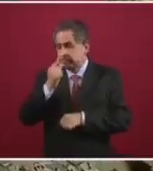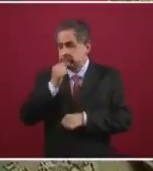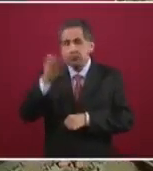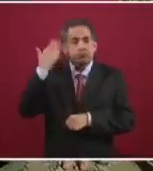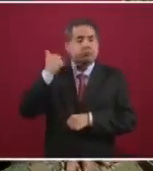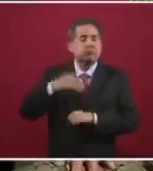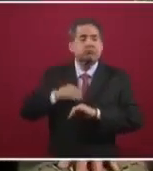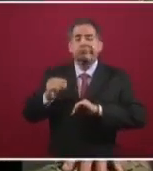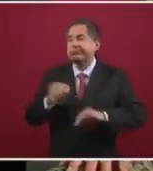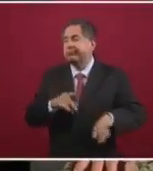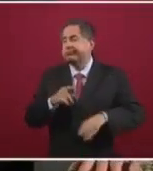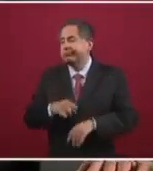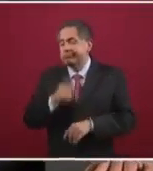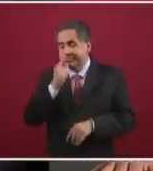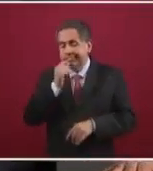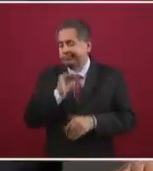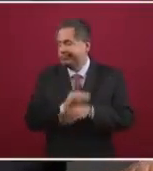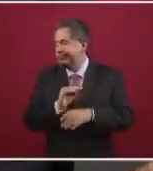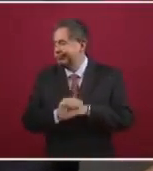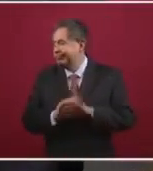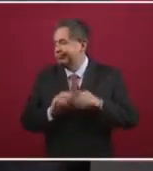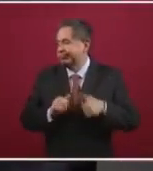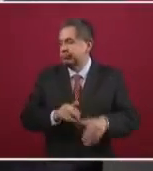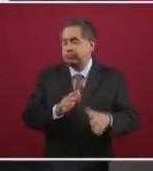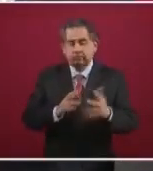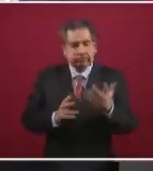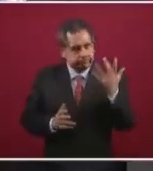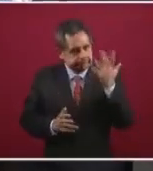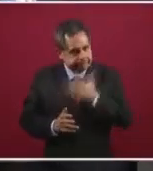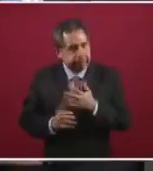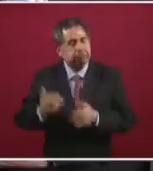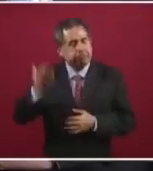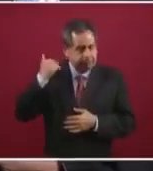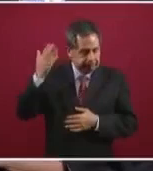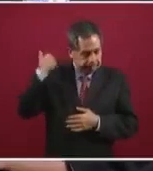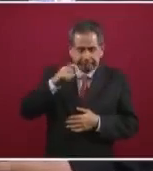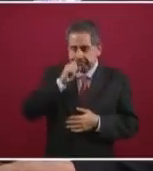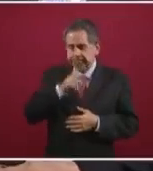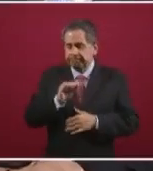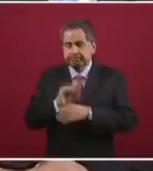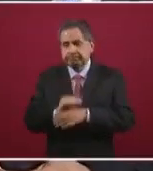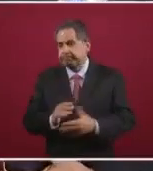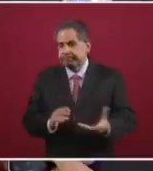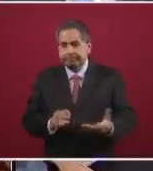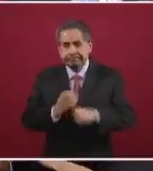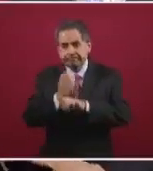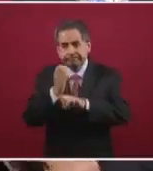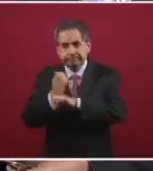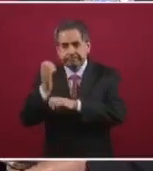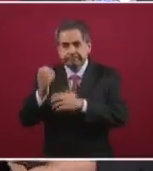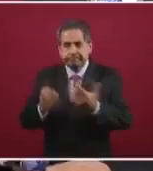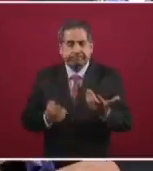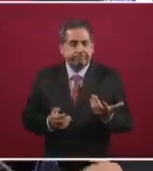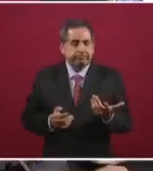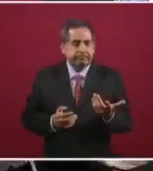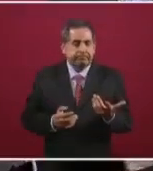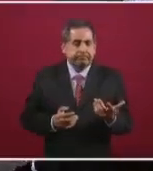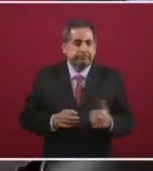abandonó también la seguridad en los estados. A ver